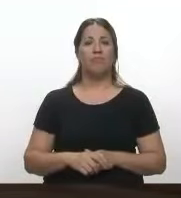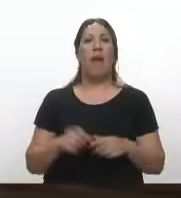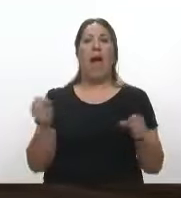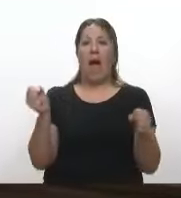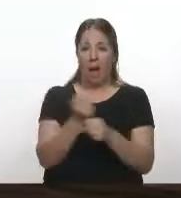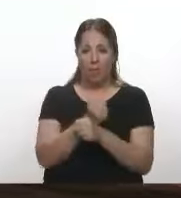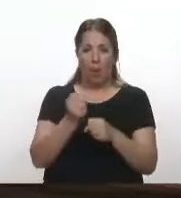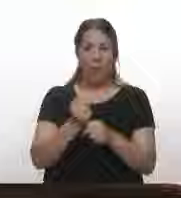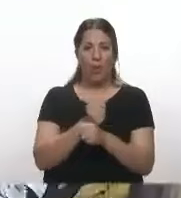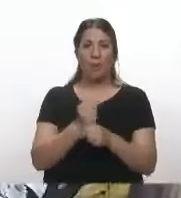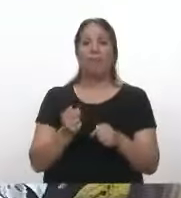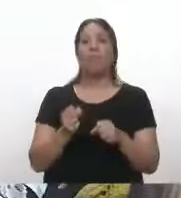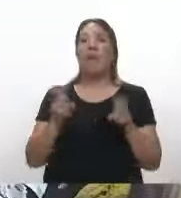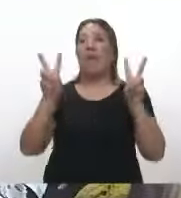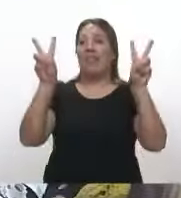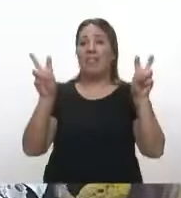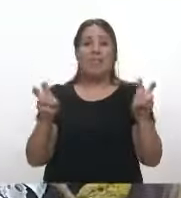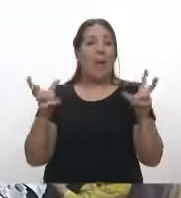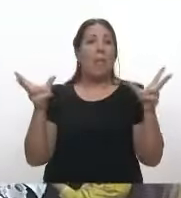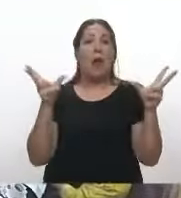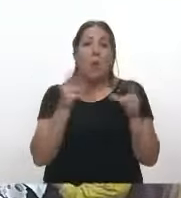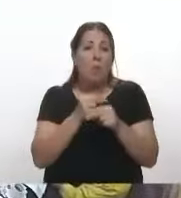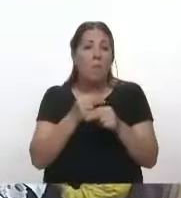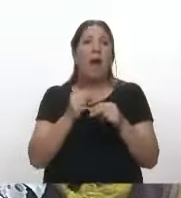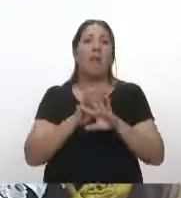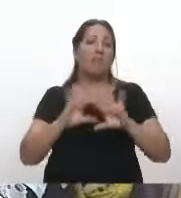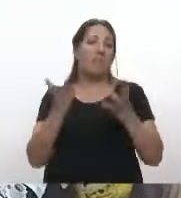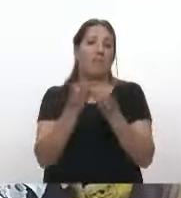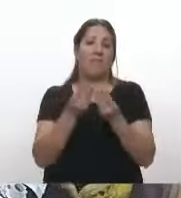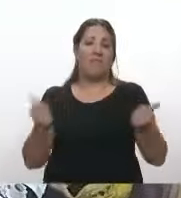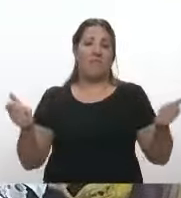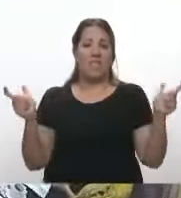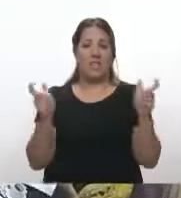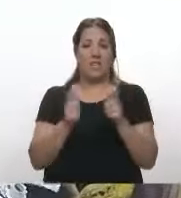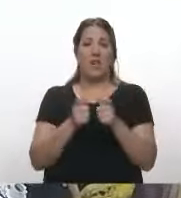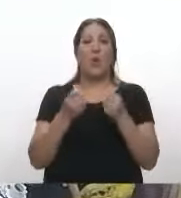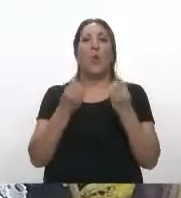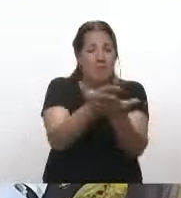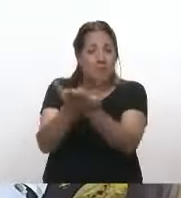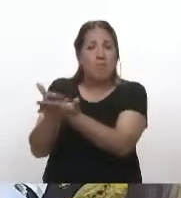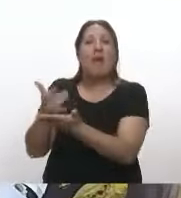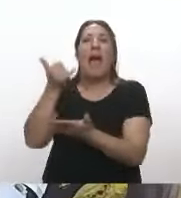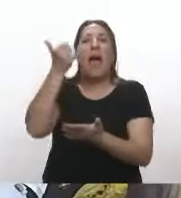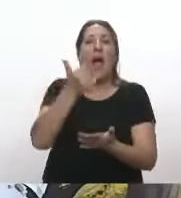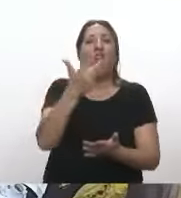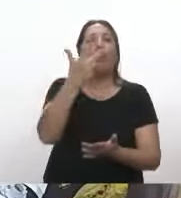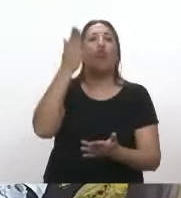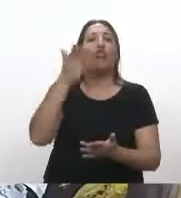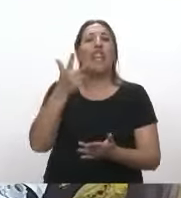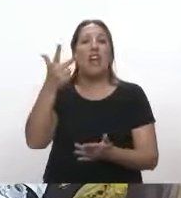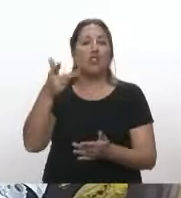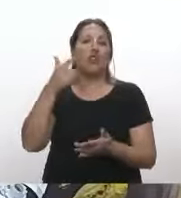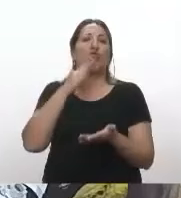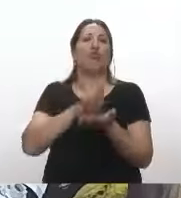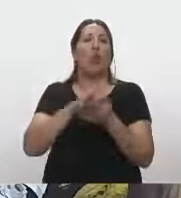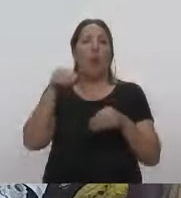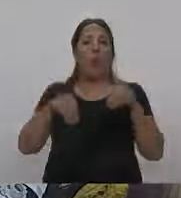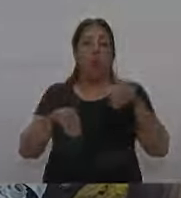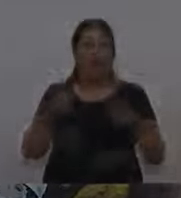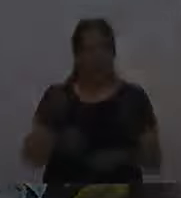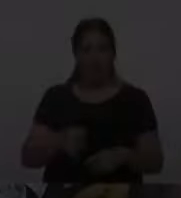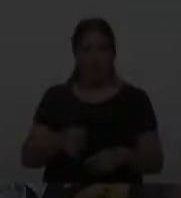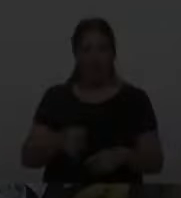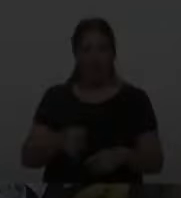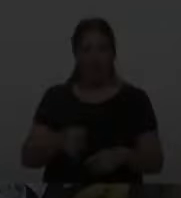Aprobado. No habiendo más asuntos que tratar, queda levantada la sesión. Buenas tardes. Se necesitaban 37 manos levantadas.